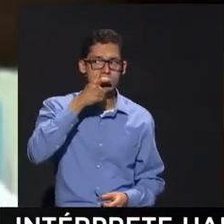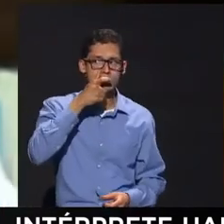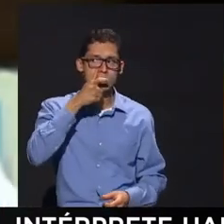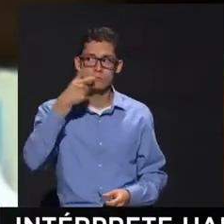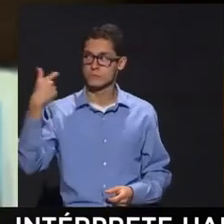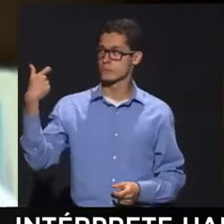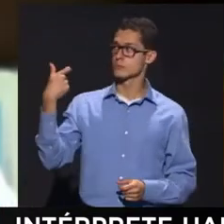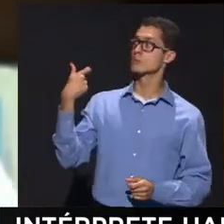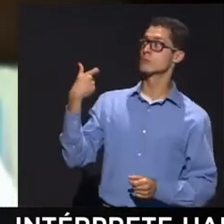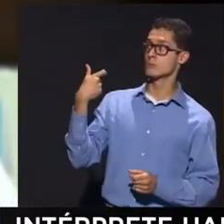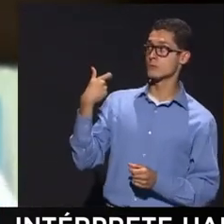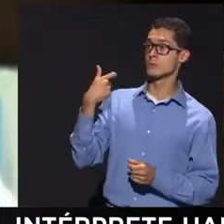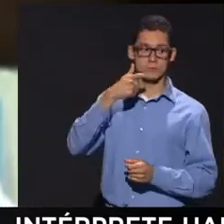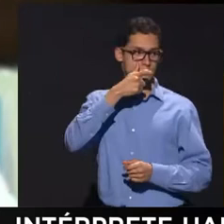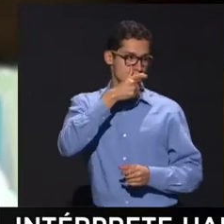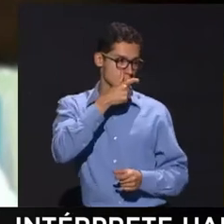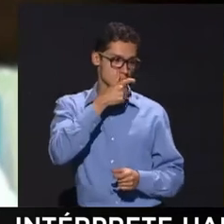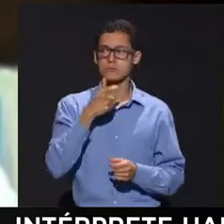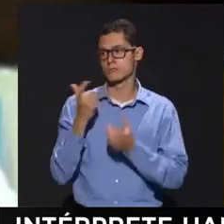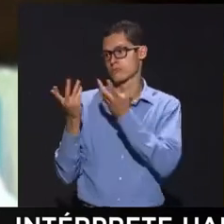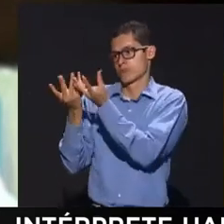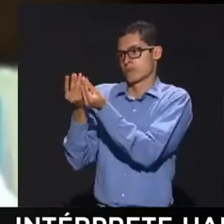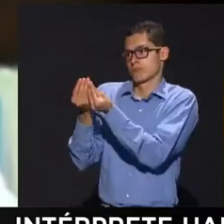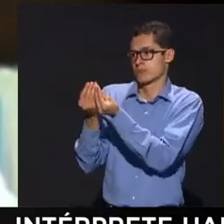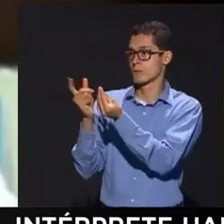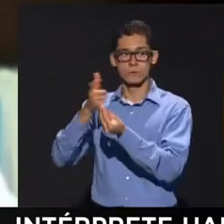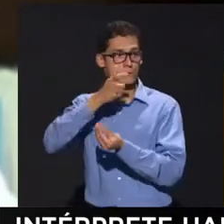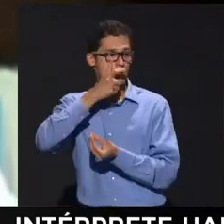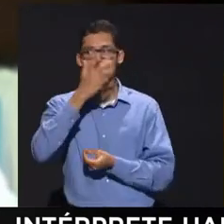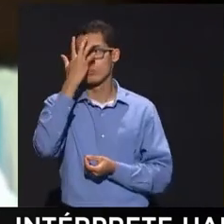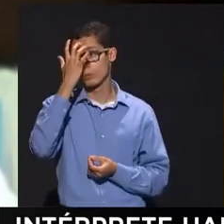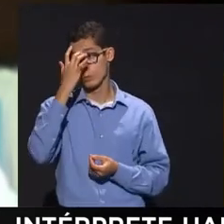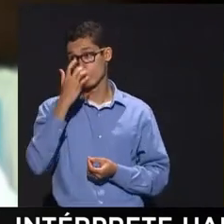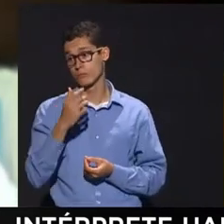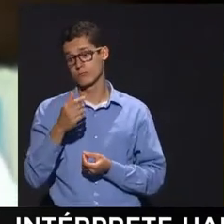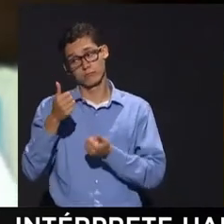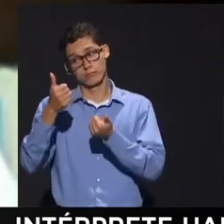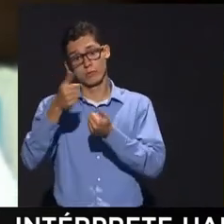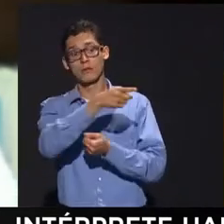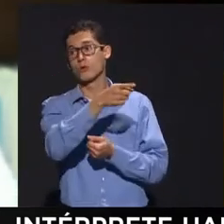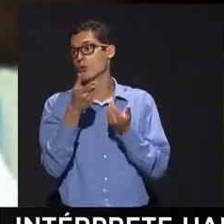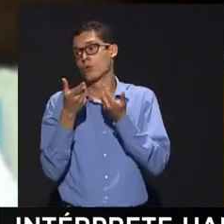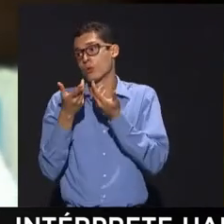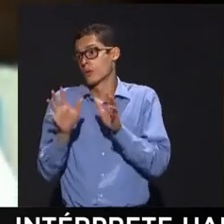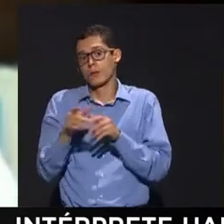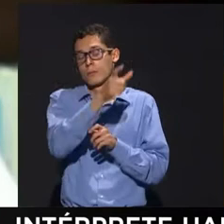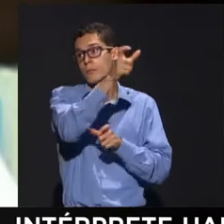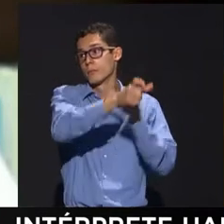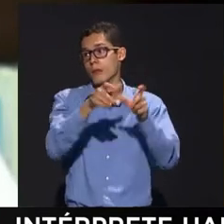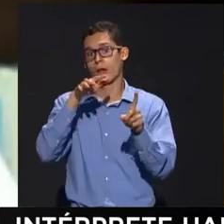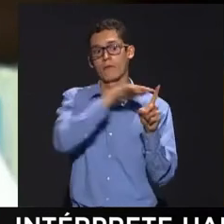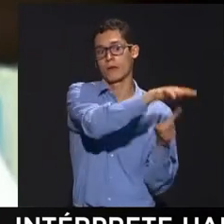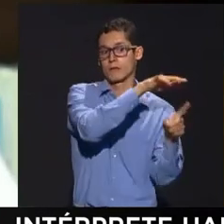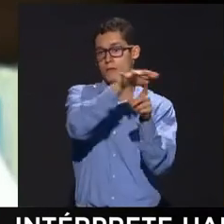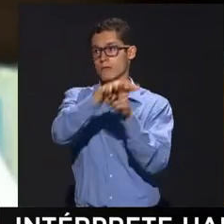servicios públicos sea lo más adecuada posible para el bienestar de la sociedad. Eso pues desde por allá a principios de los